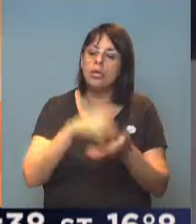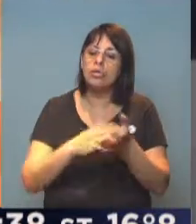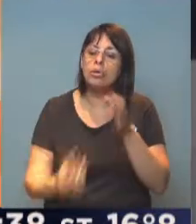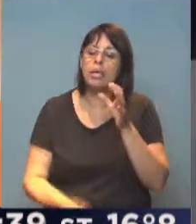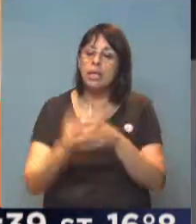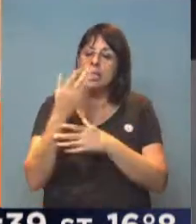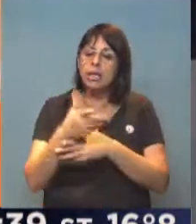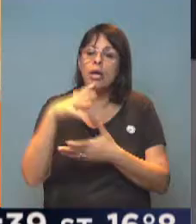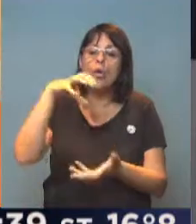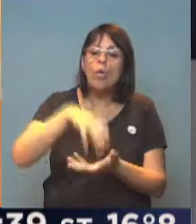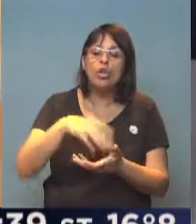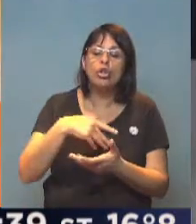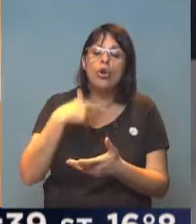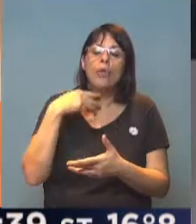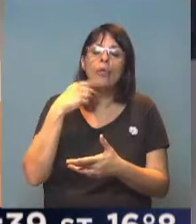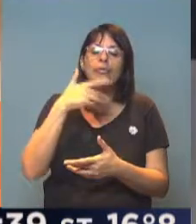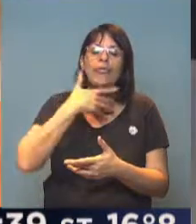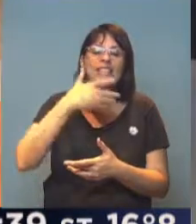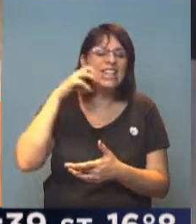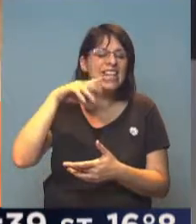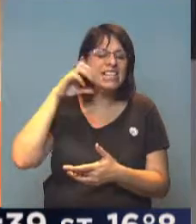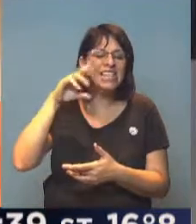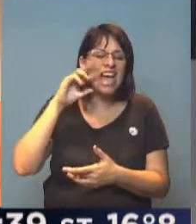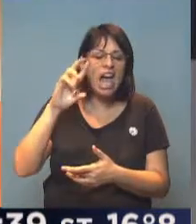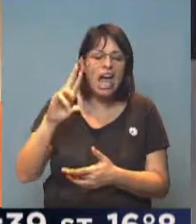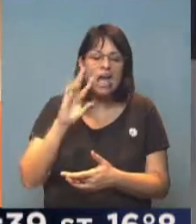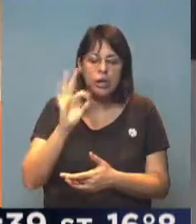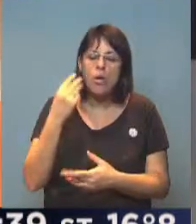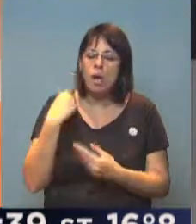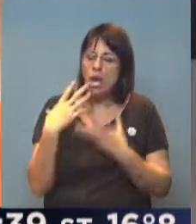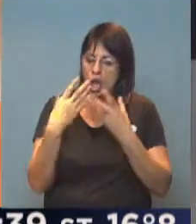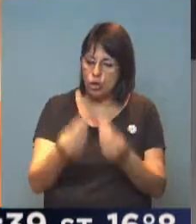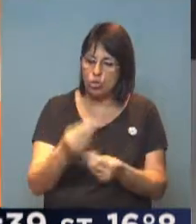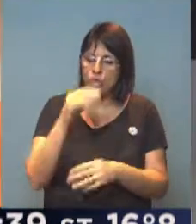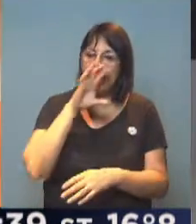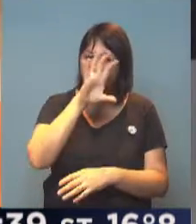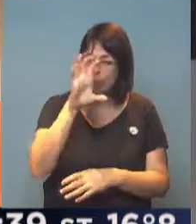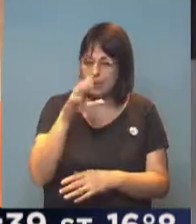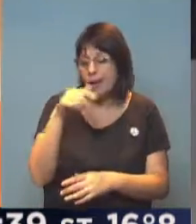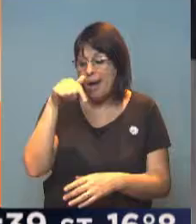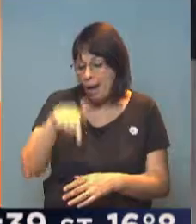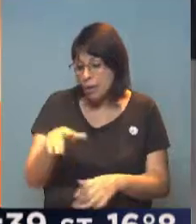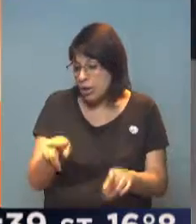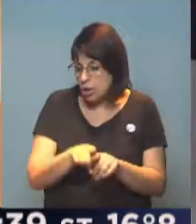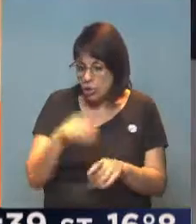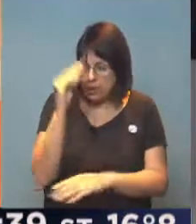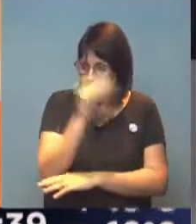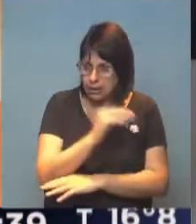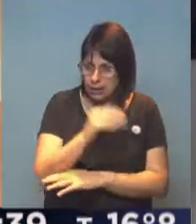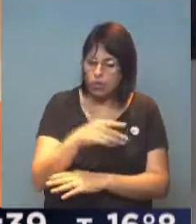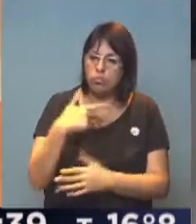fondo fiduciario, es decir, la Nación crearía un fondo fiduciario para darle un aporte a provincias, en este caso como la nuestra, ¿no?